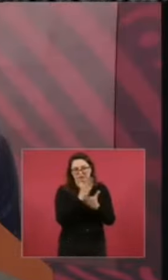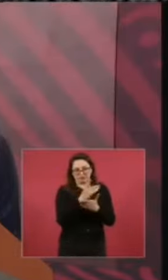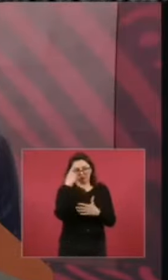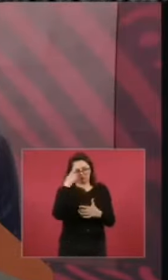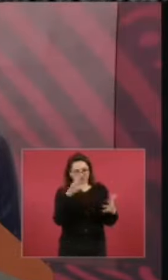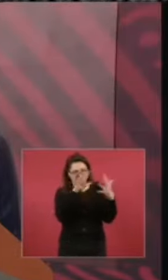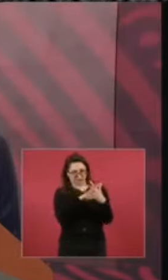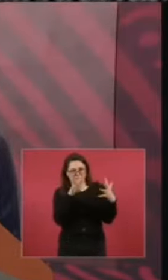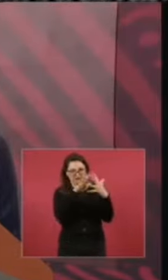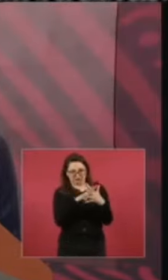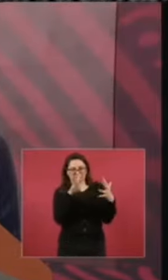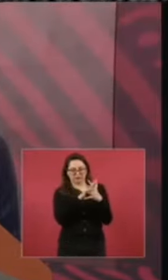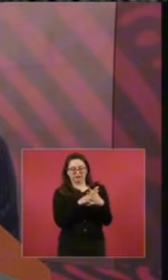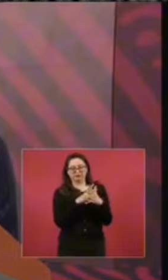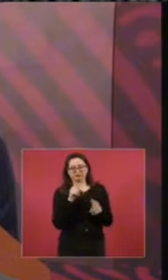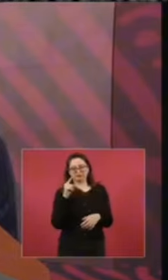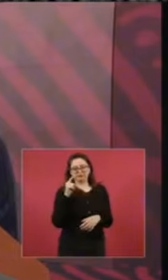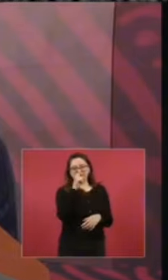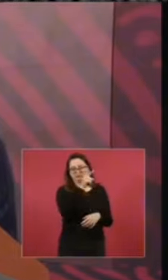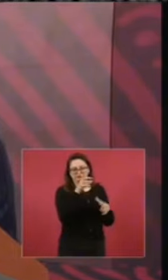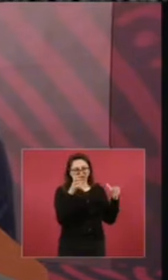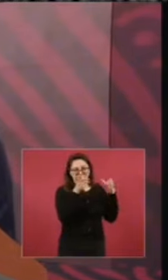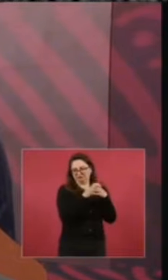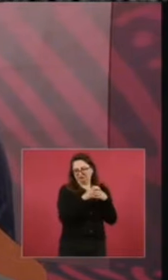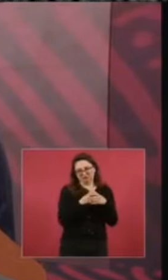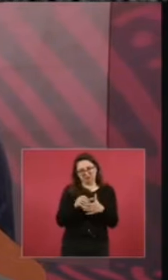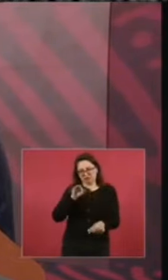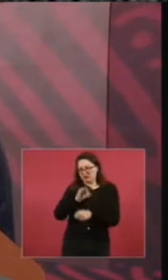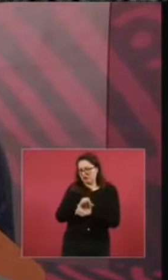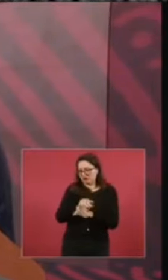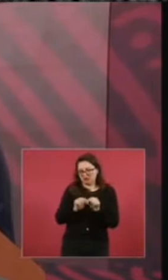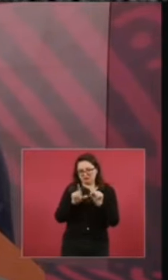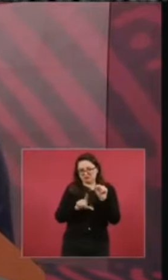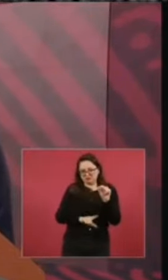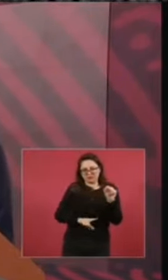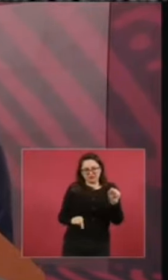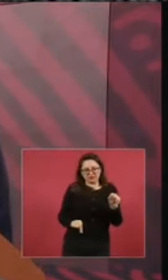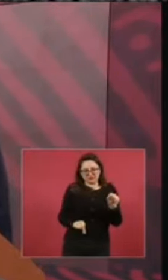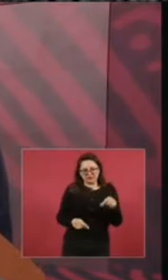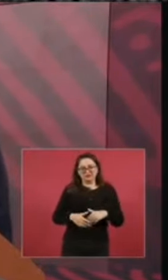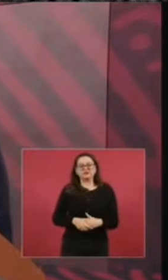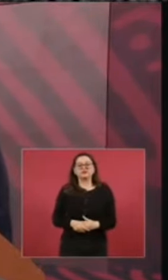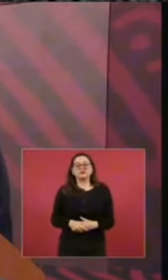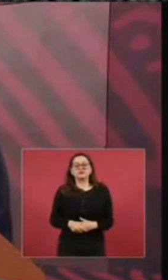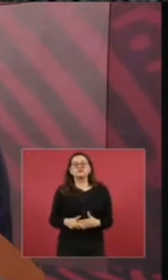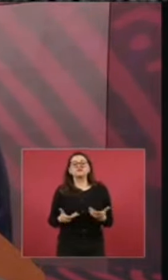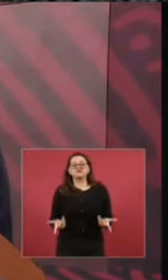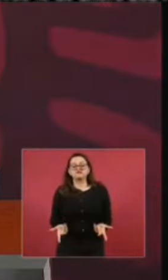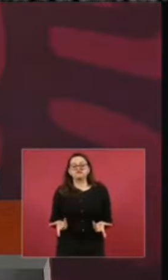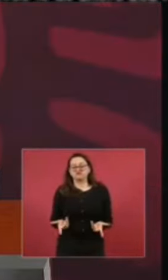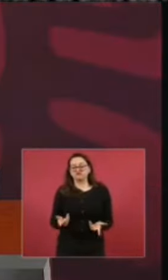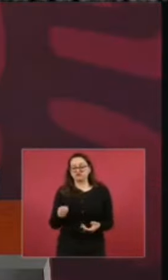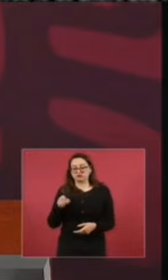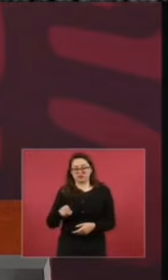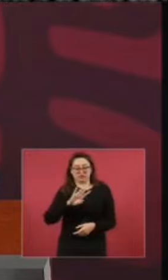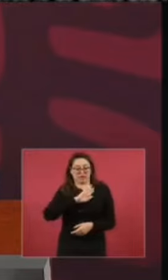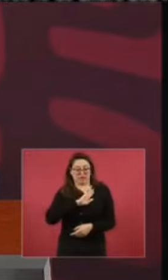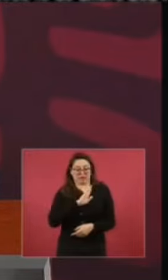con quienes se resistían a ser colonizados. Se van españoles con un grupo